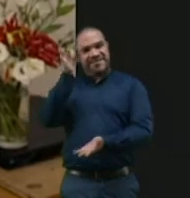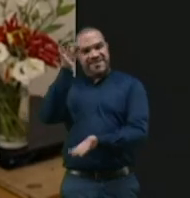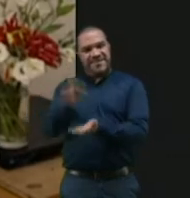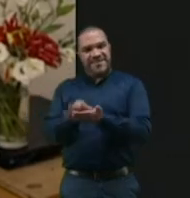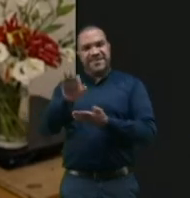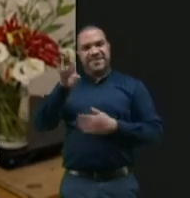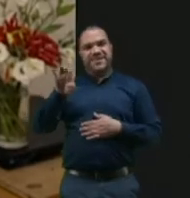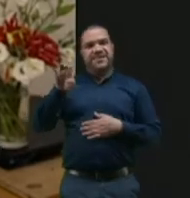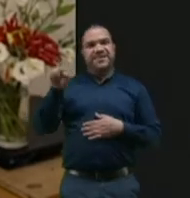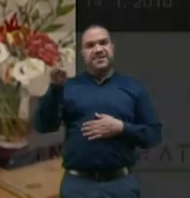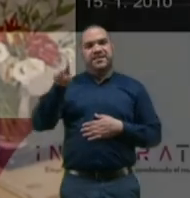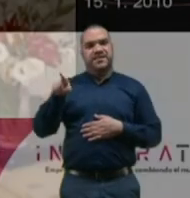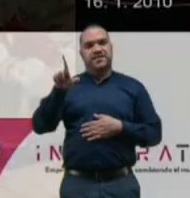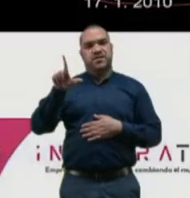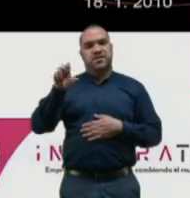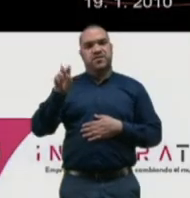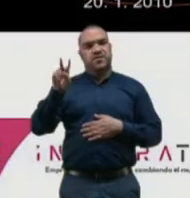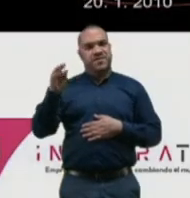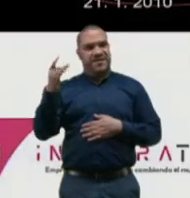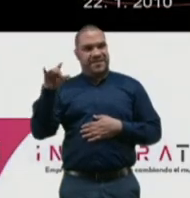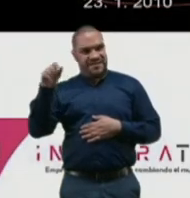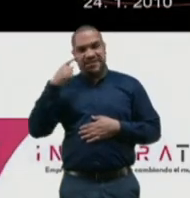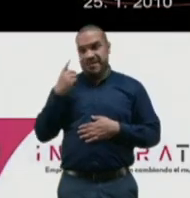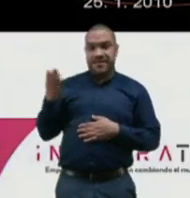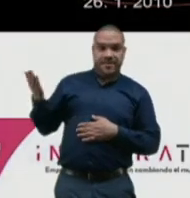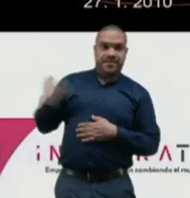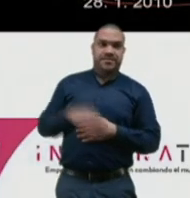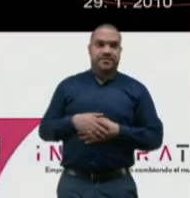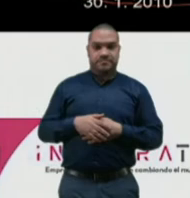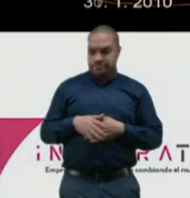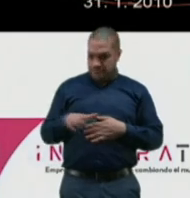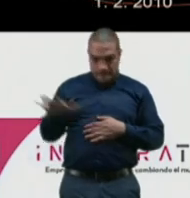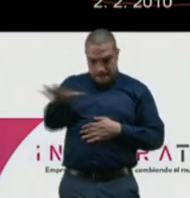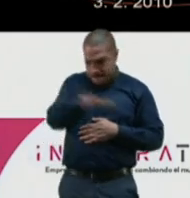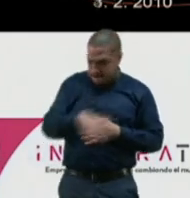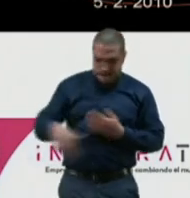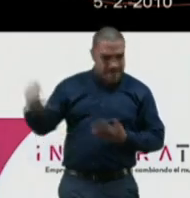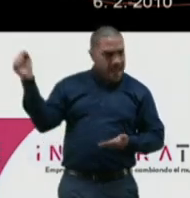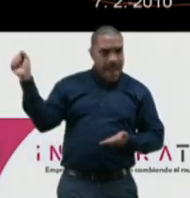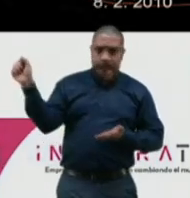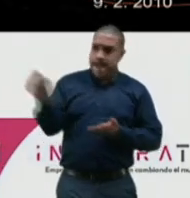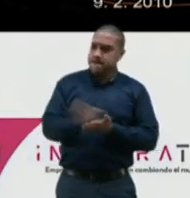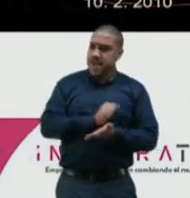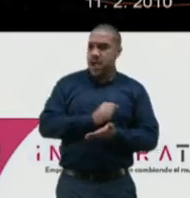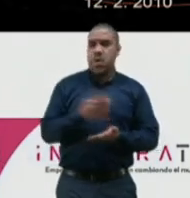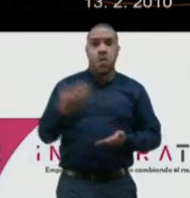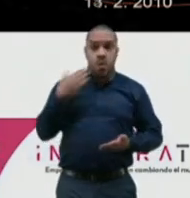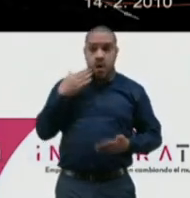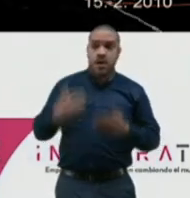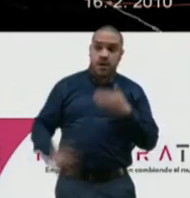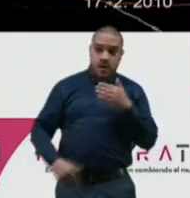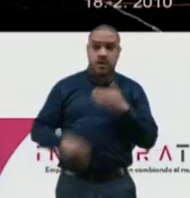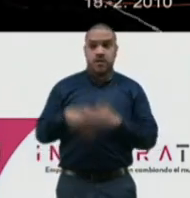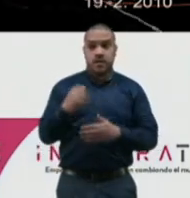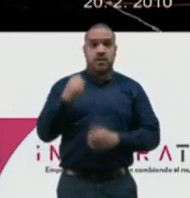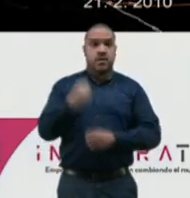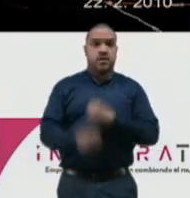nada. Y pueden ver el inicio del 2010, y aquí es donde mandamos el Waze